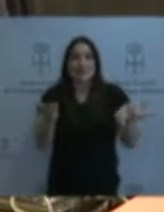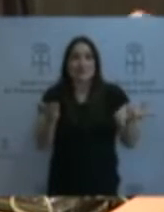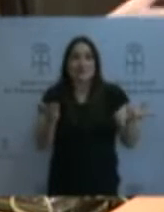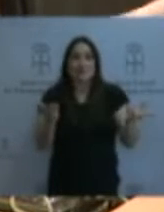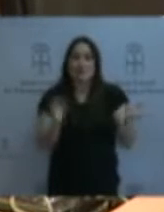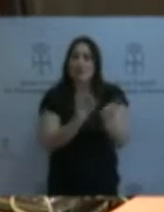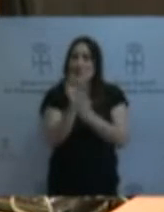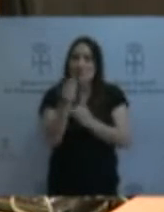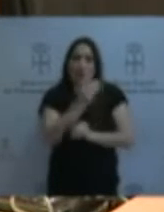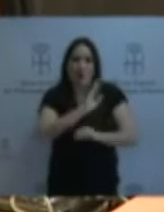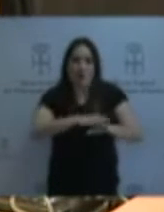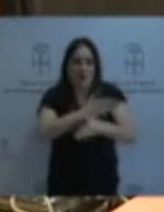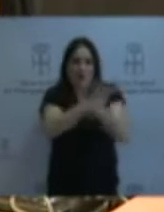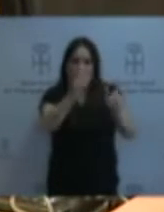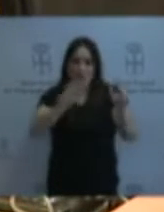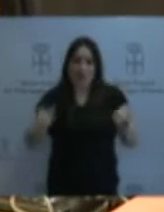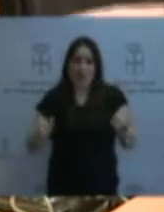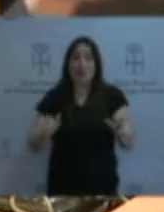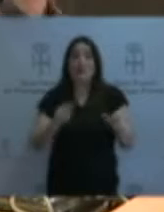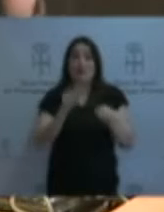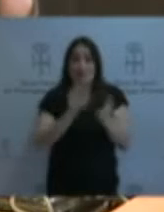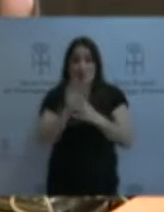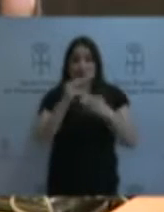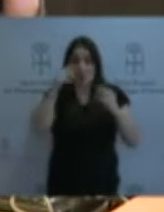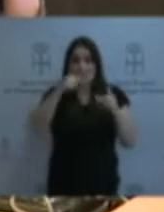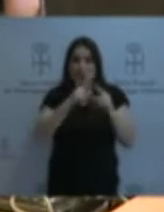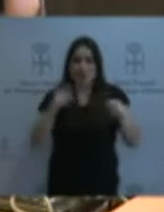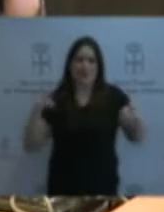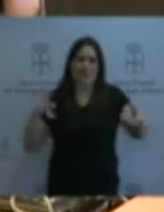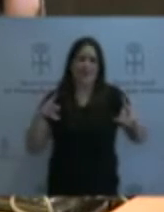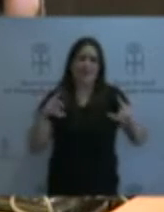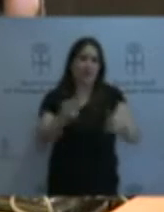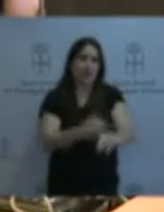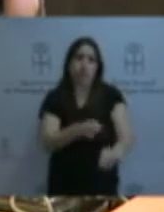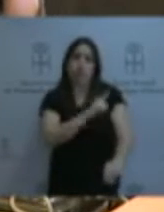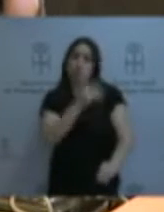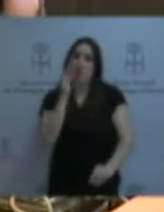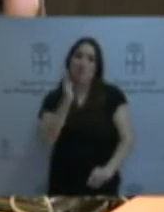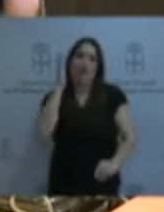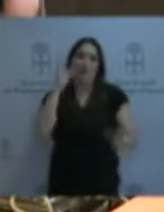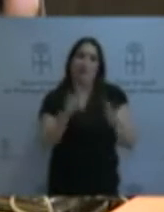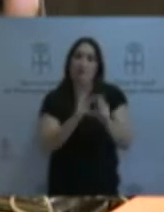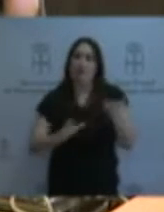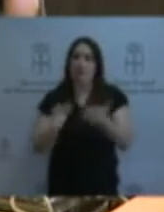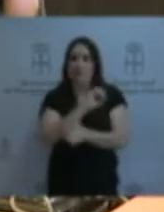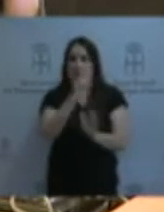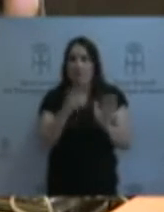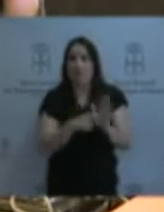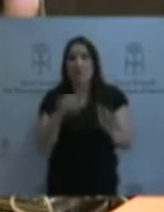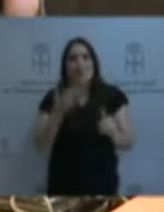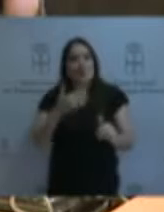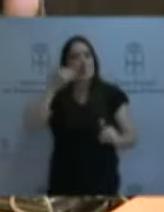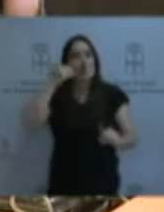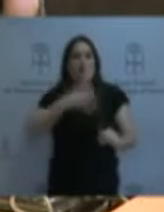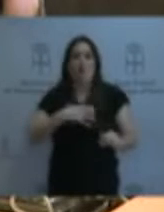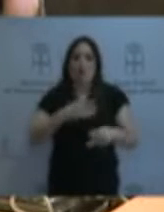mejor servicio a la sociedad. Los servicios públicos asturianos han sufrido demasiados recortes y eso creemos que perjudica a la sociedad entera. Se debe dignificar la